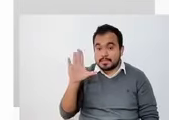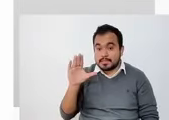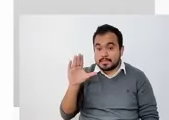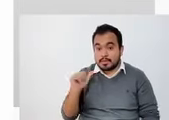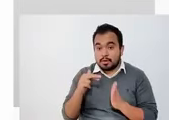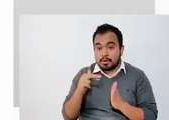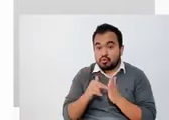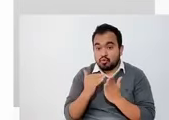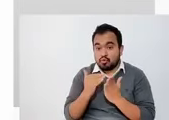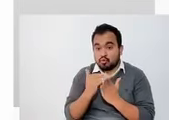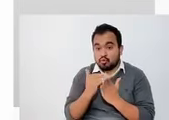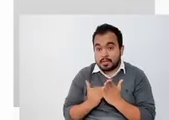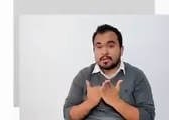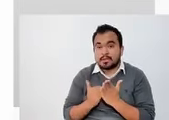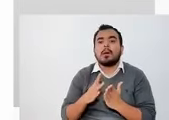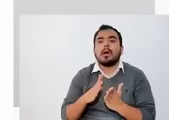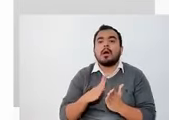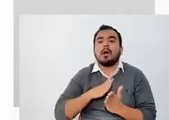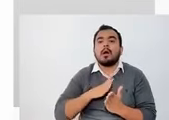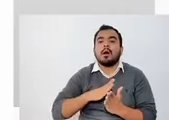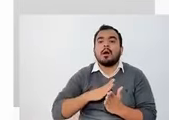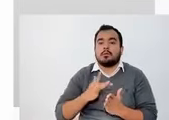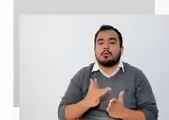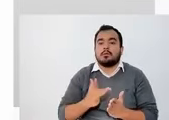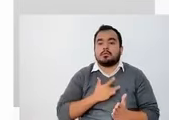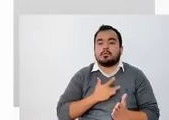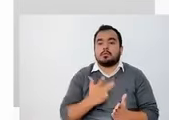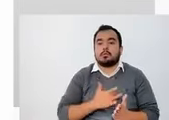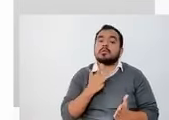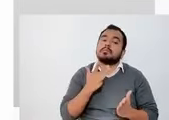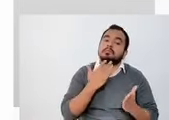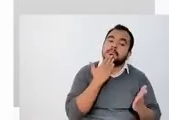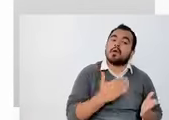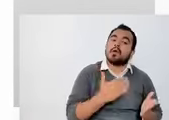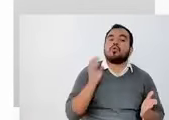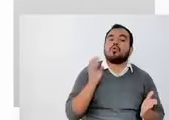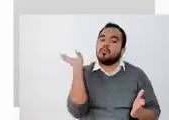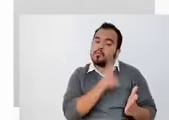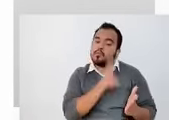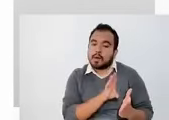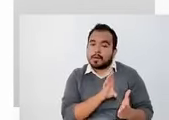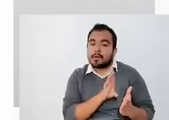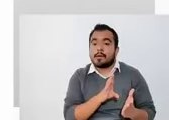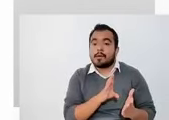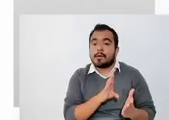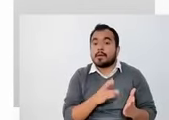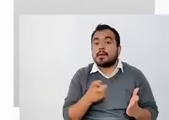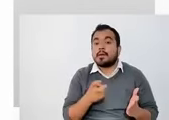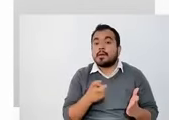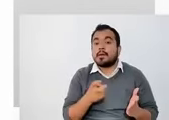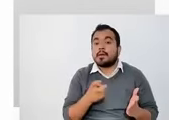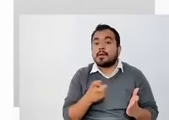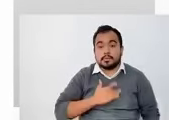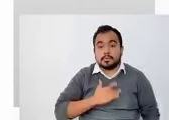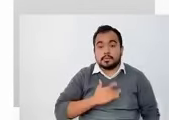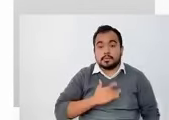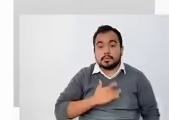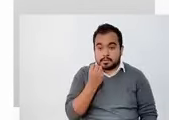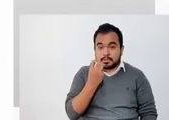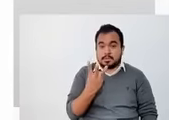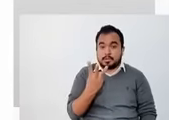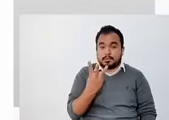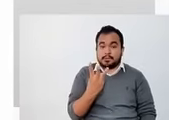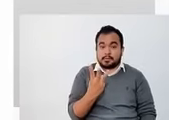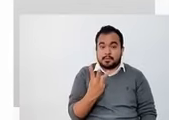criterios para entender que algo es correcto o que algo es incorrecto y que veremos ahora tiene 3 campos principales